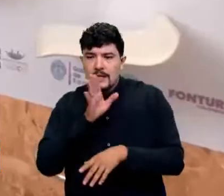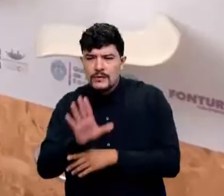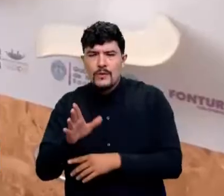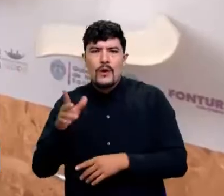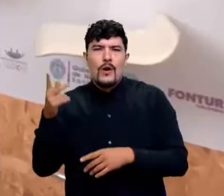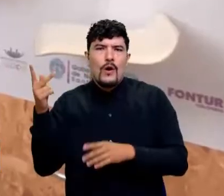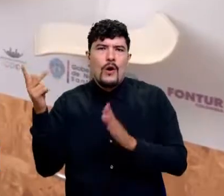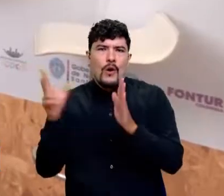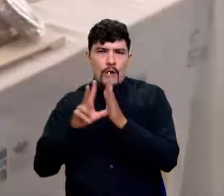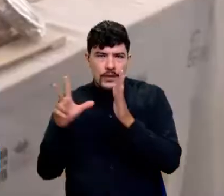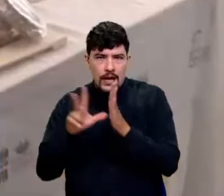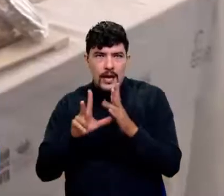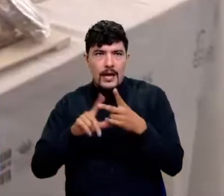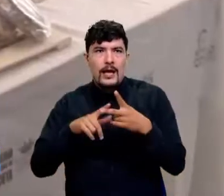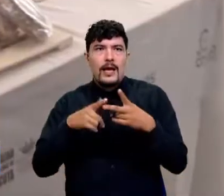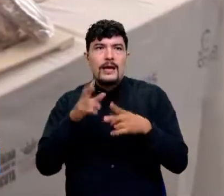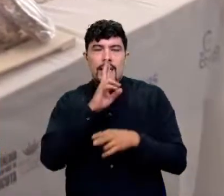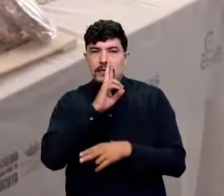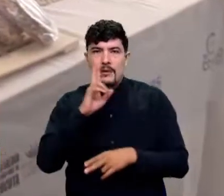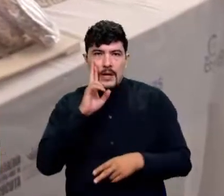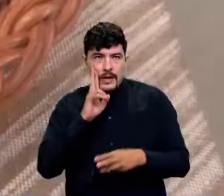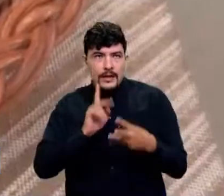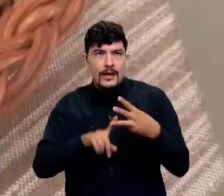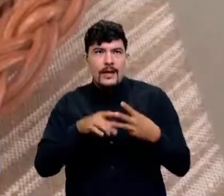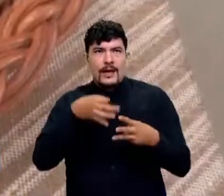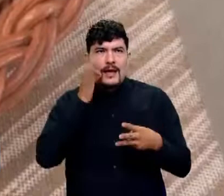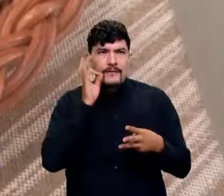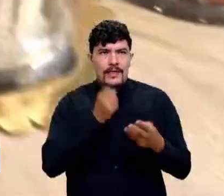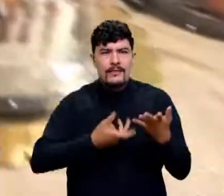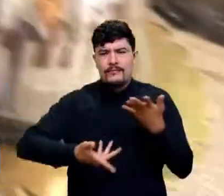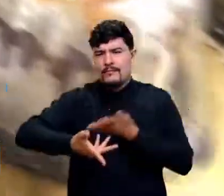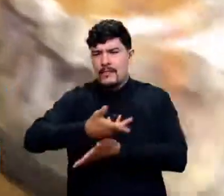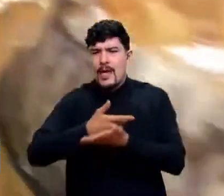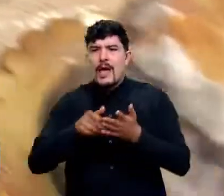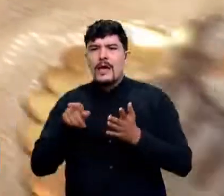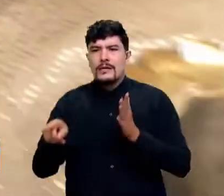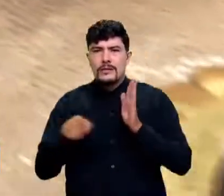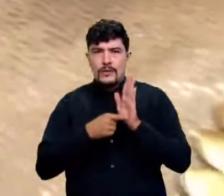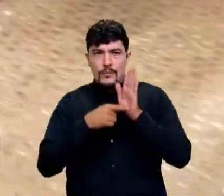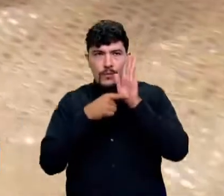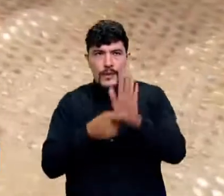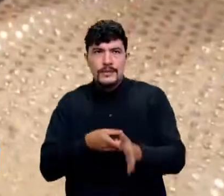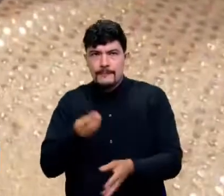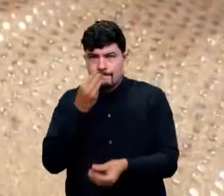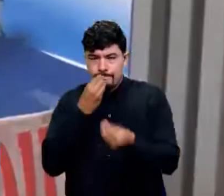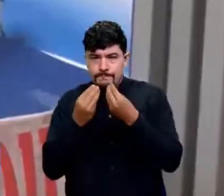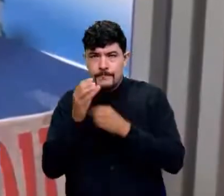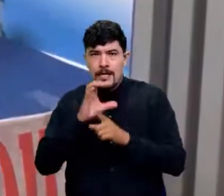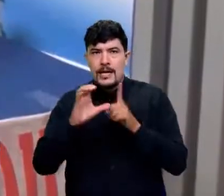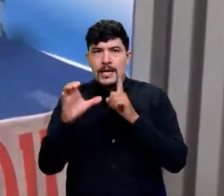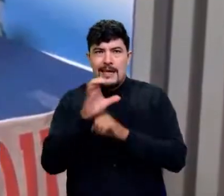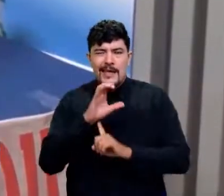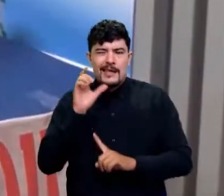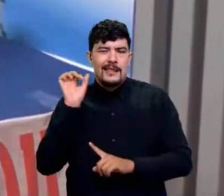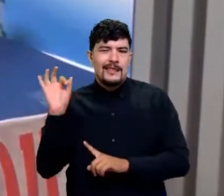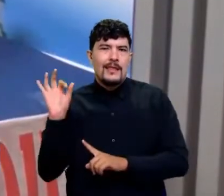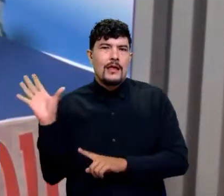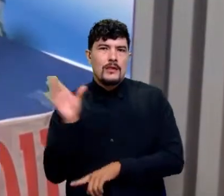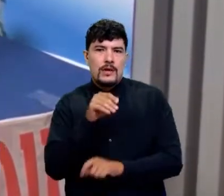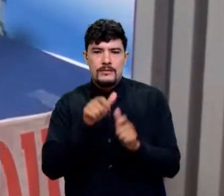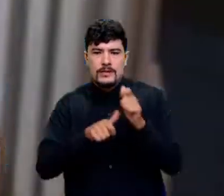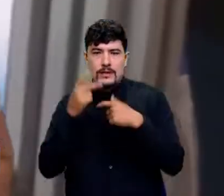operadores turísticos restaurantes y cafeterías que ofrecerán muestras gastronómicas y culturales a los visitantes